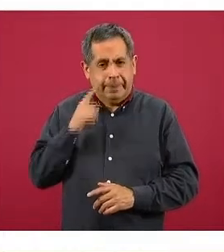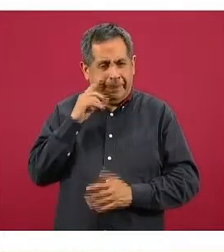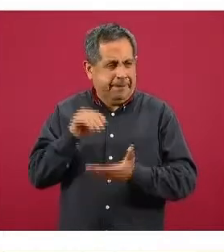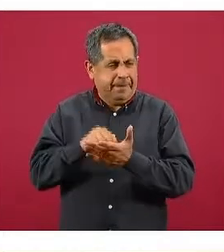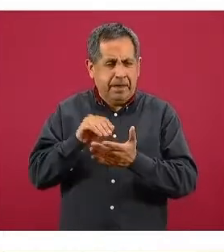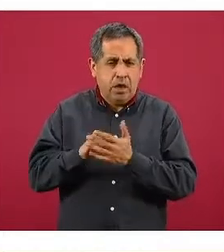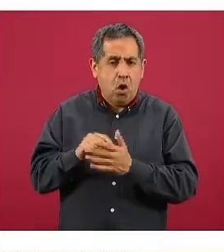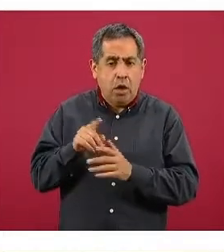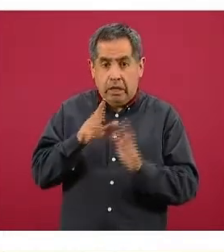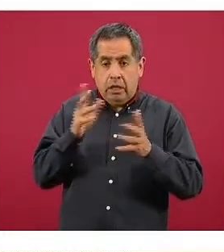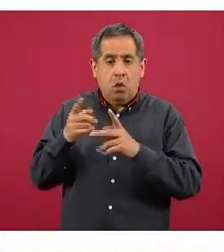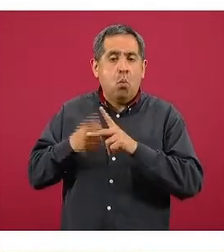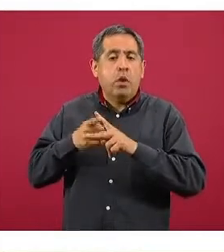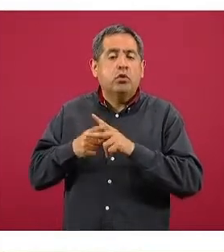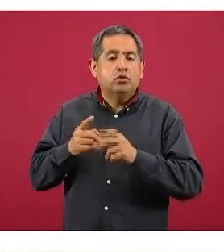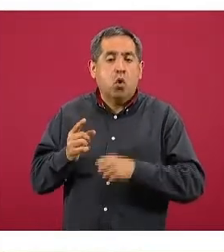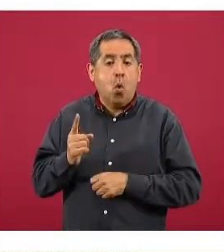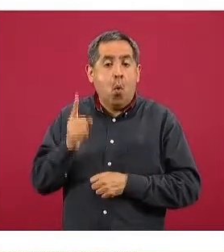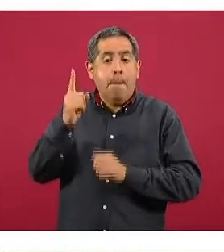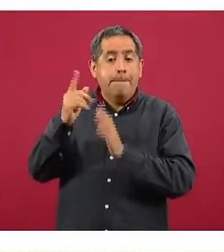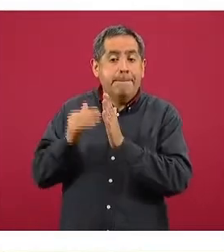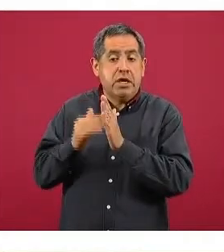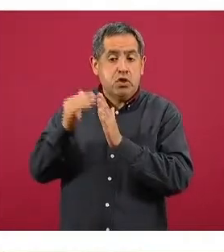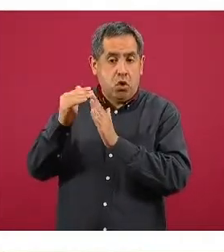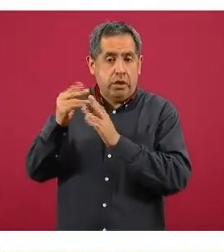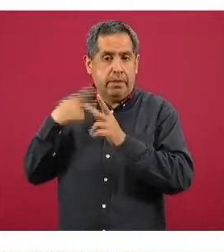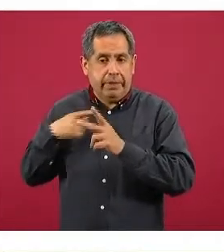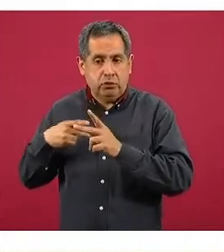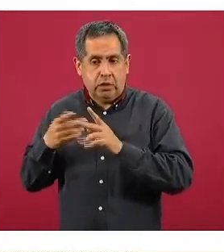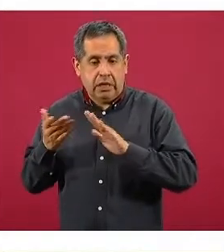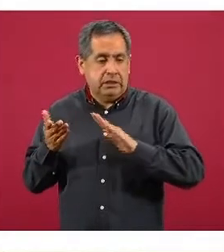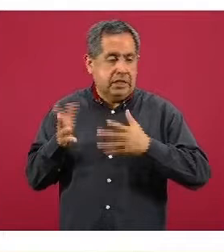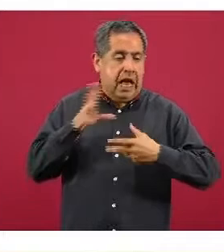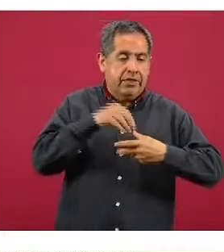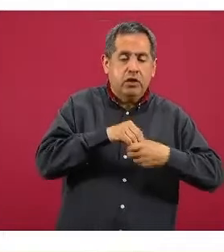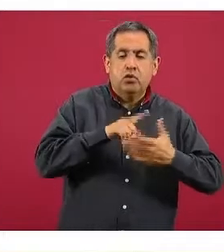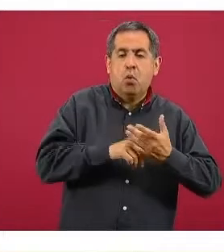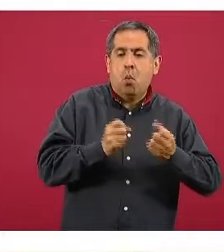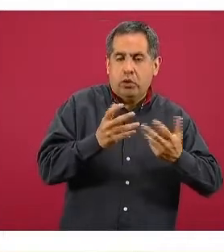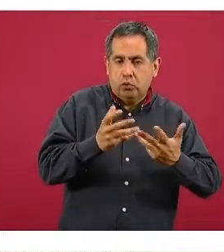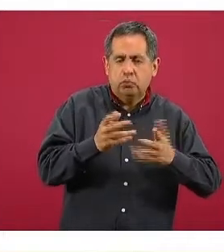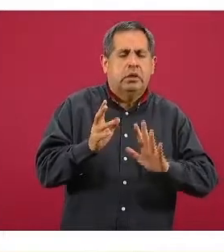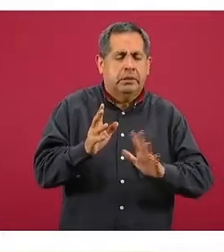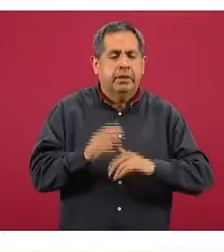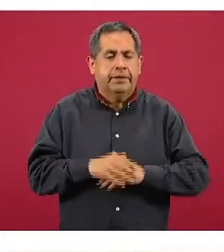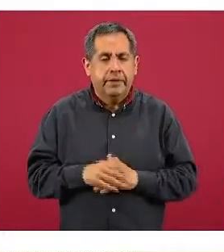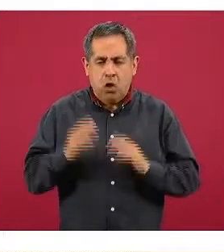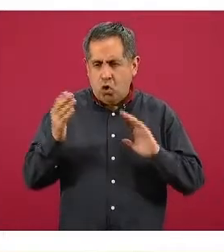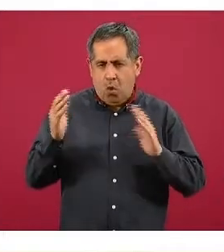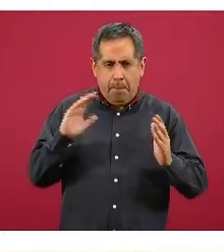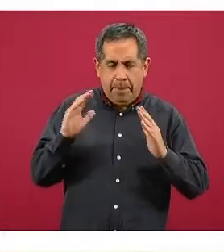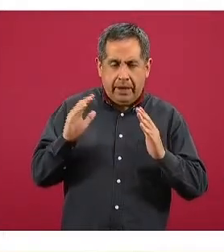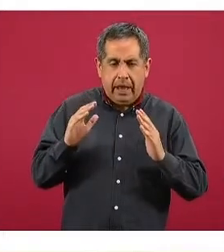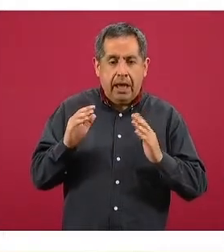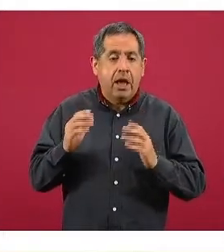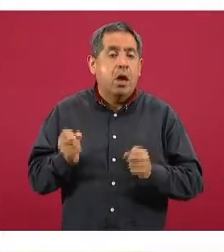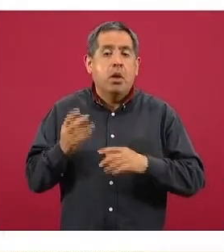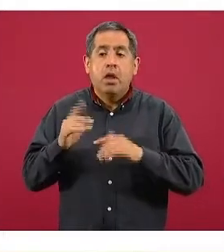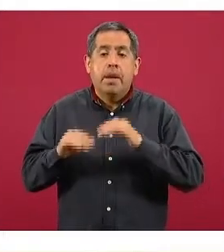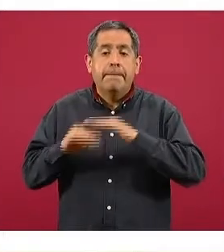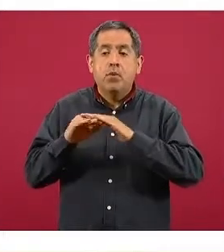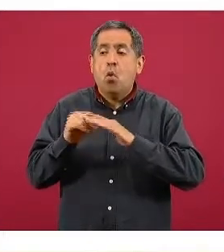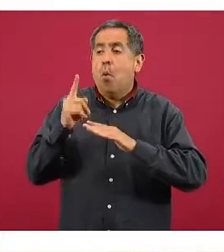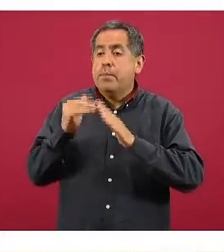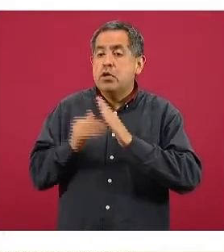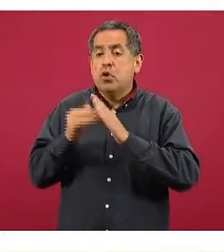por millón de habitantes. Es una comparación equilibrada, aunque tienen distinta cantidad de casos, se está comparando por millón de